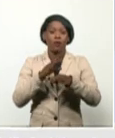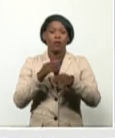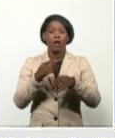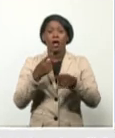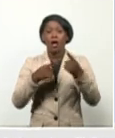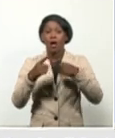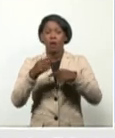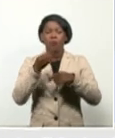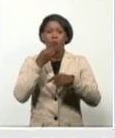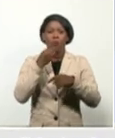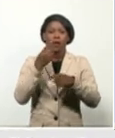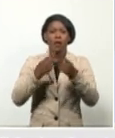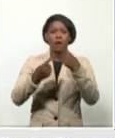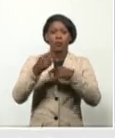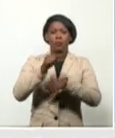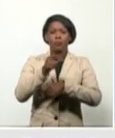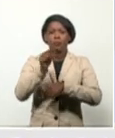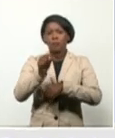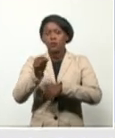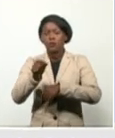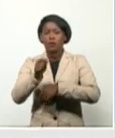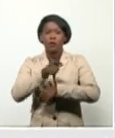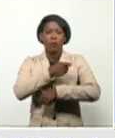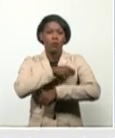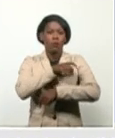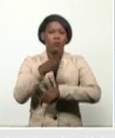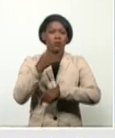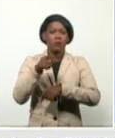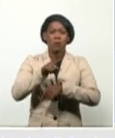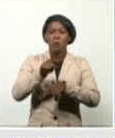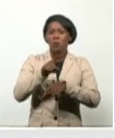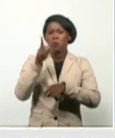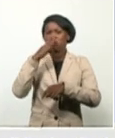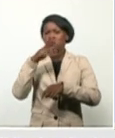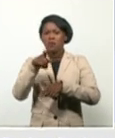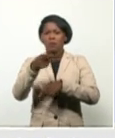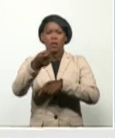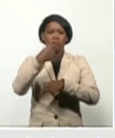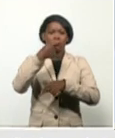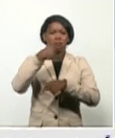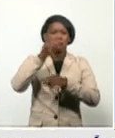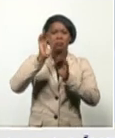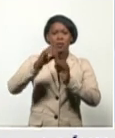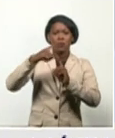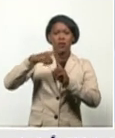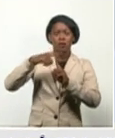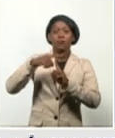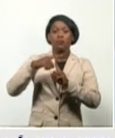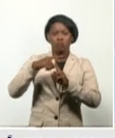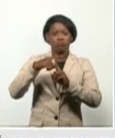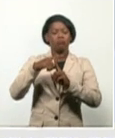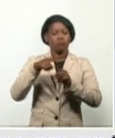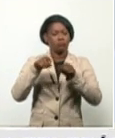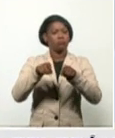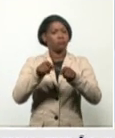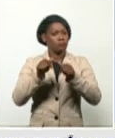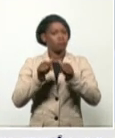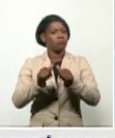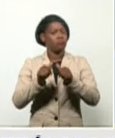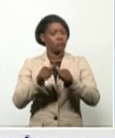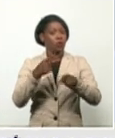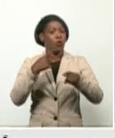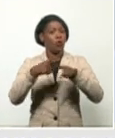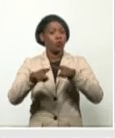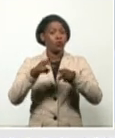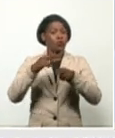eso no, eso sí, lo ha demostrado que su efectividad. Y el Prevengo que